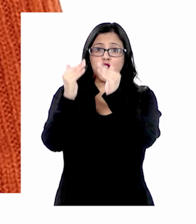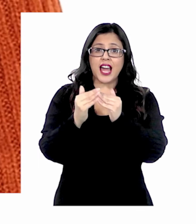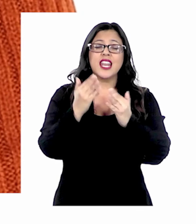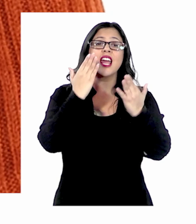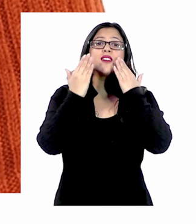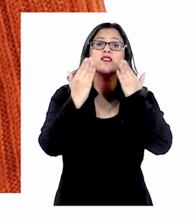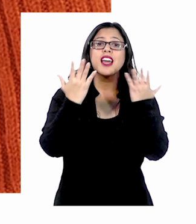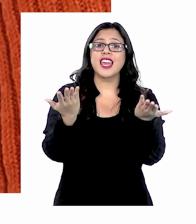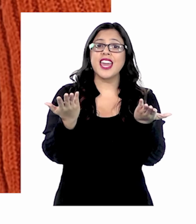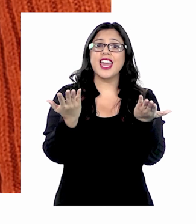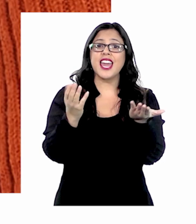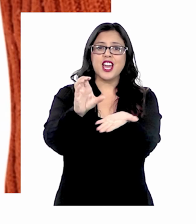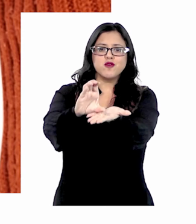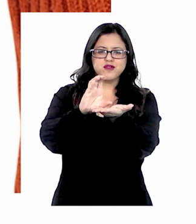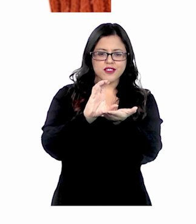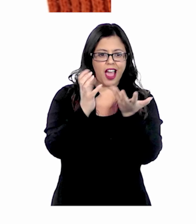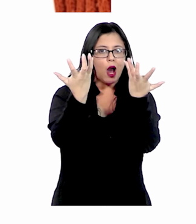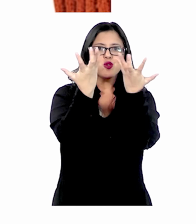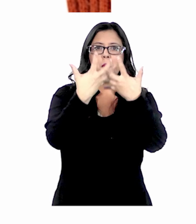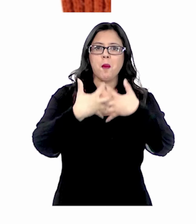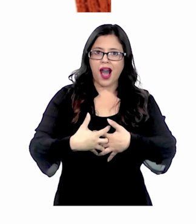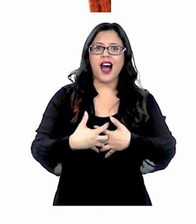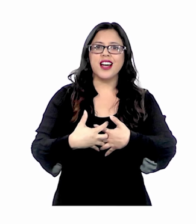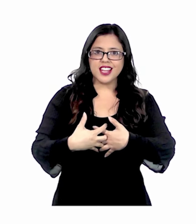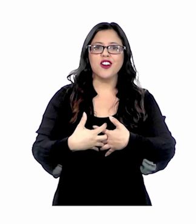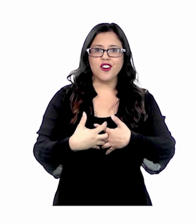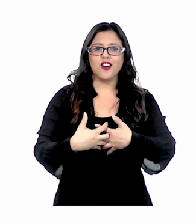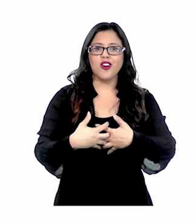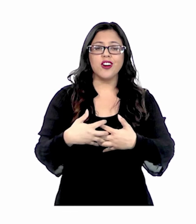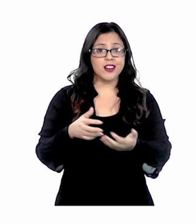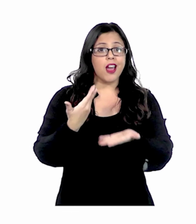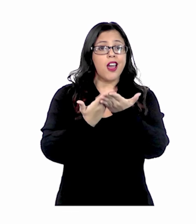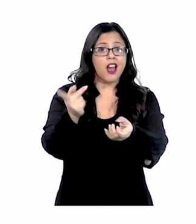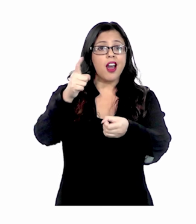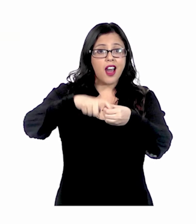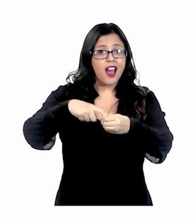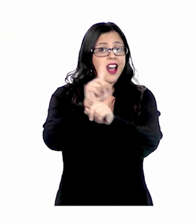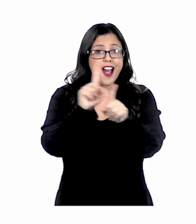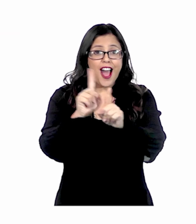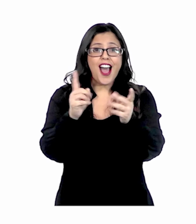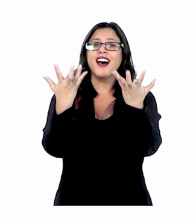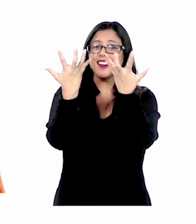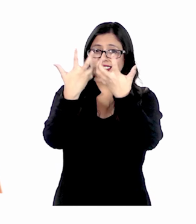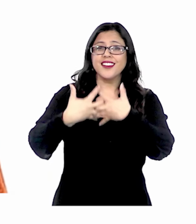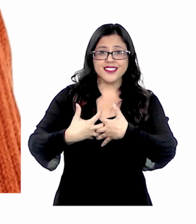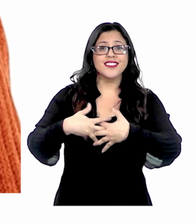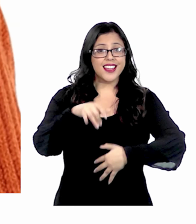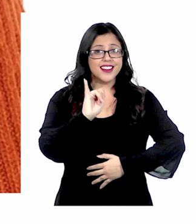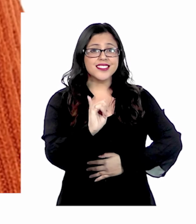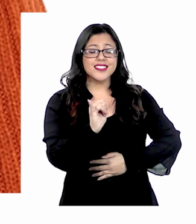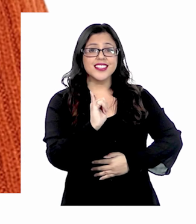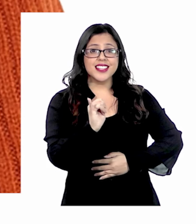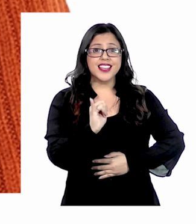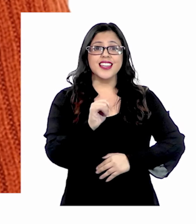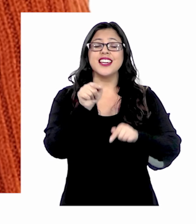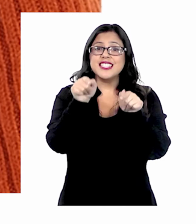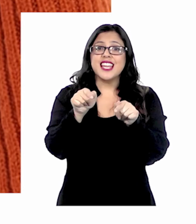hogares, el beneficio es automático. No hay que postular, es